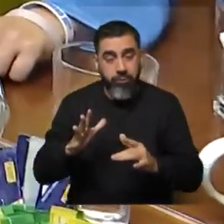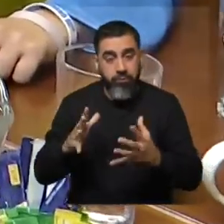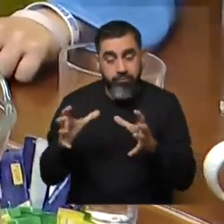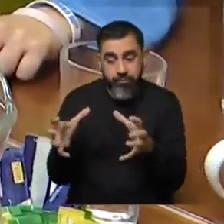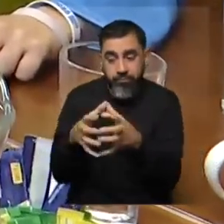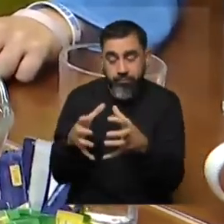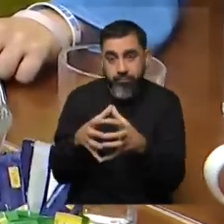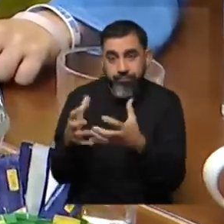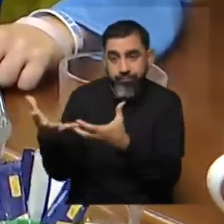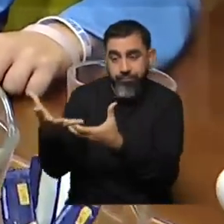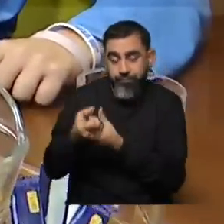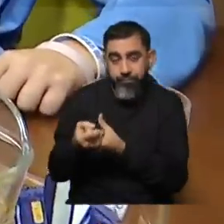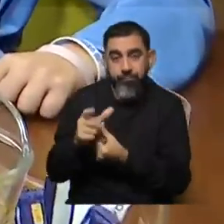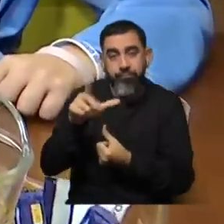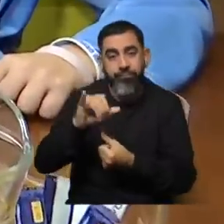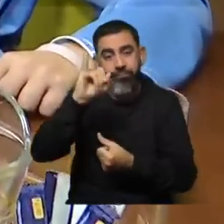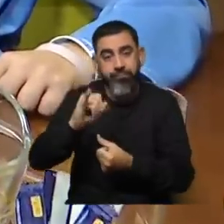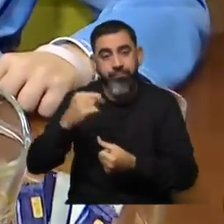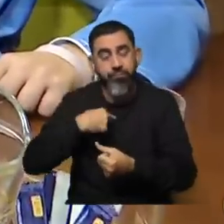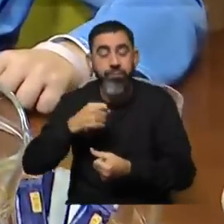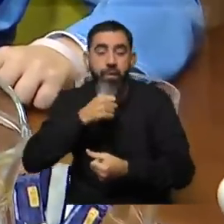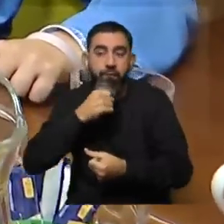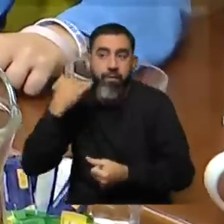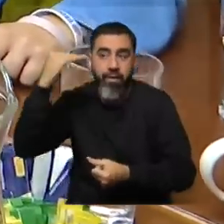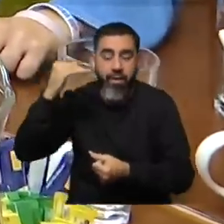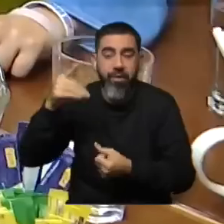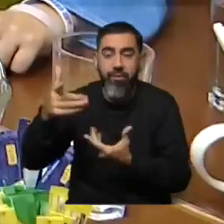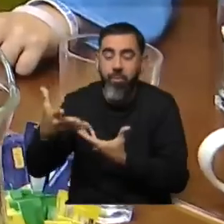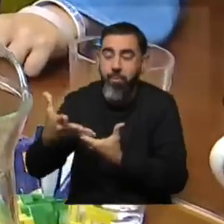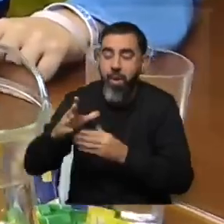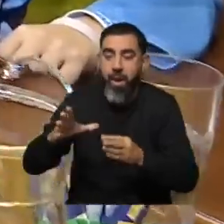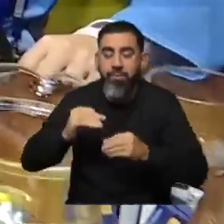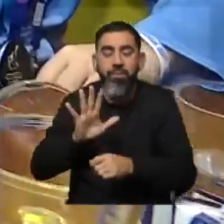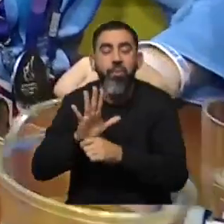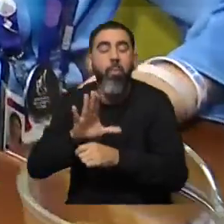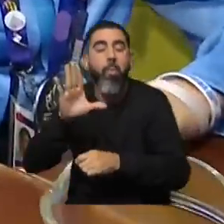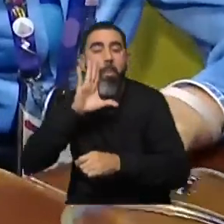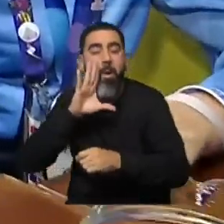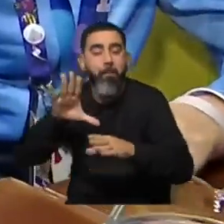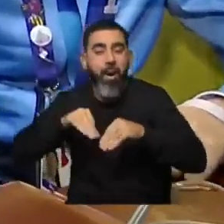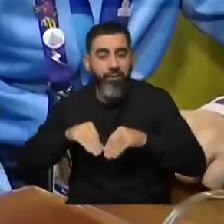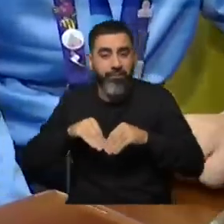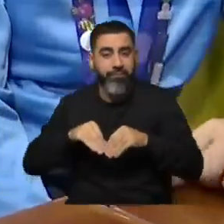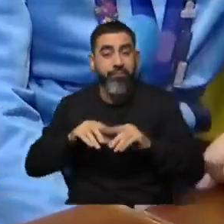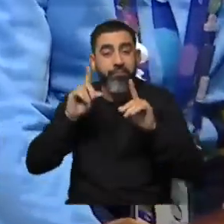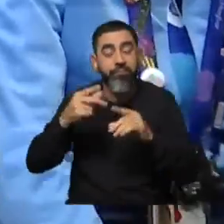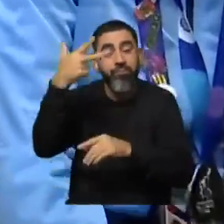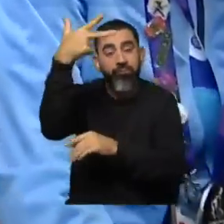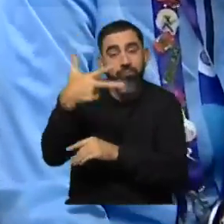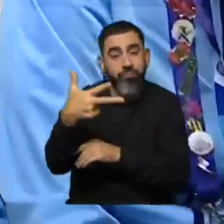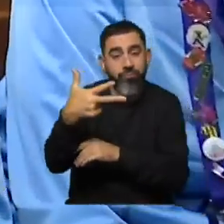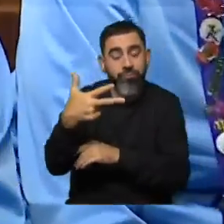cobijando a todas ellas obviamente siendo la más grande ella me alojaron como su mamá postiza Entonces allá también en el hotel